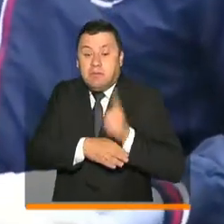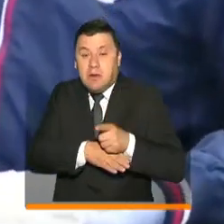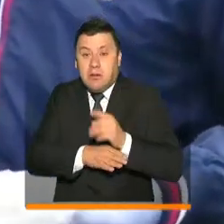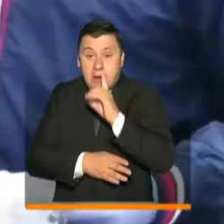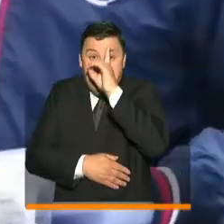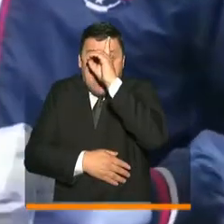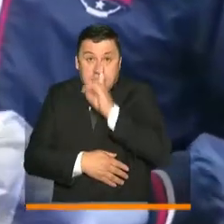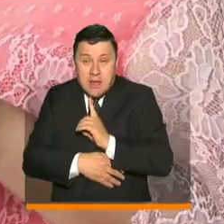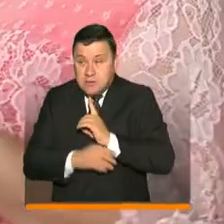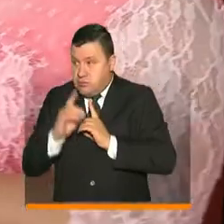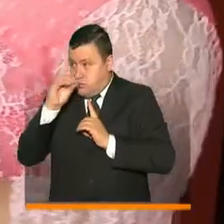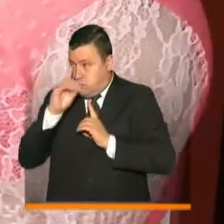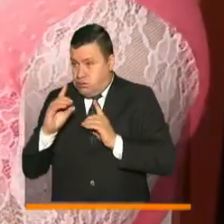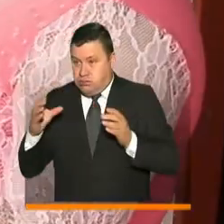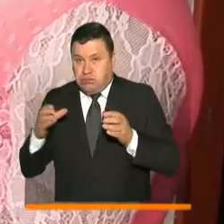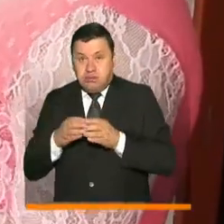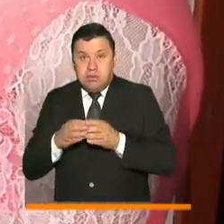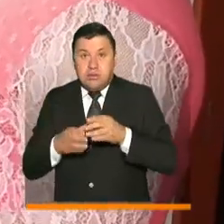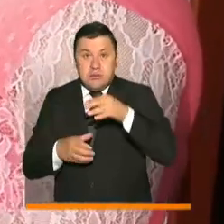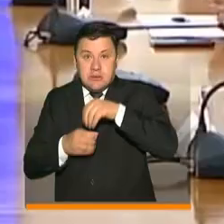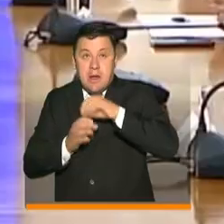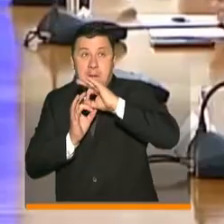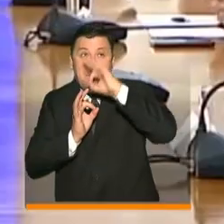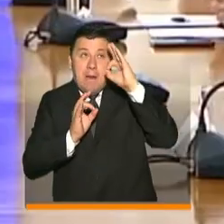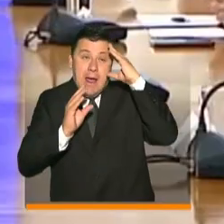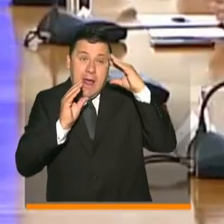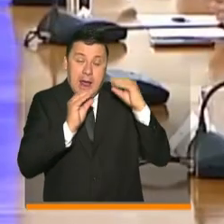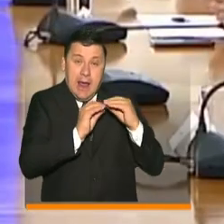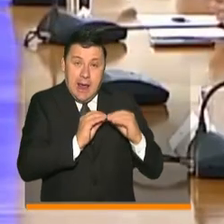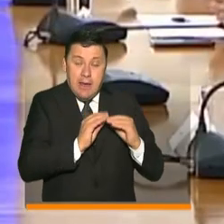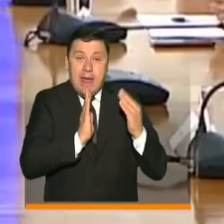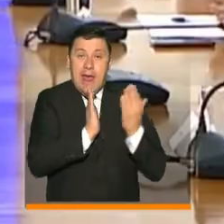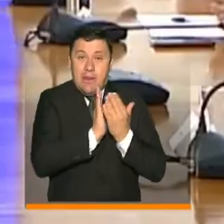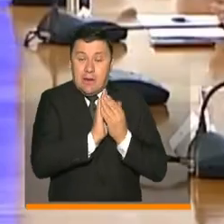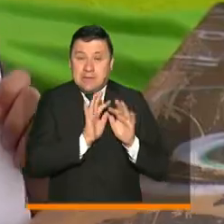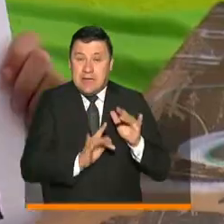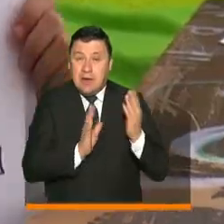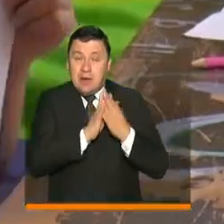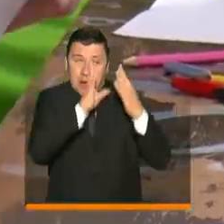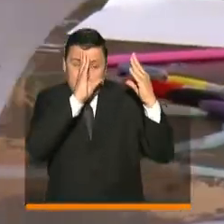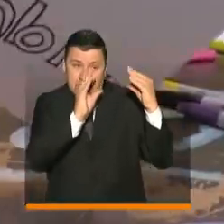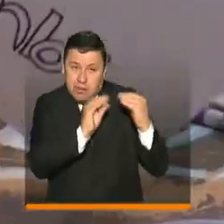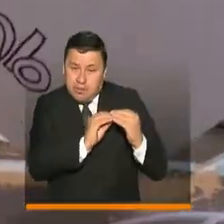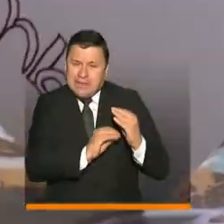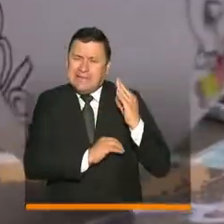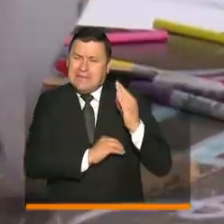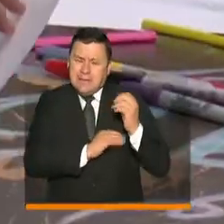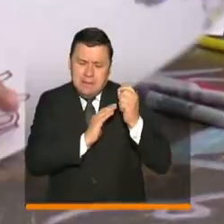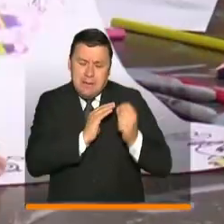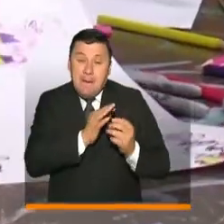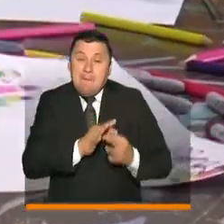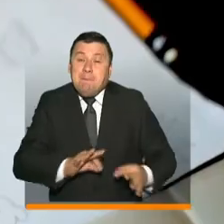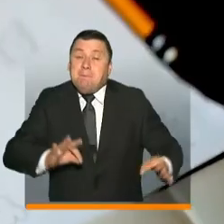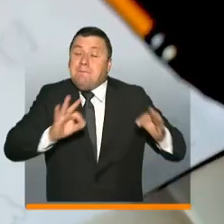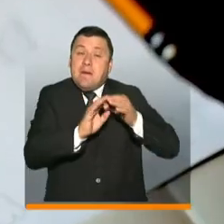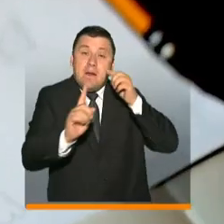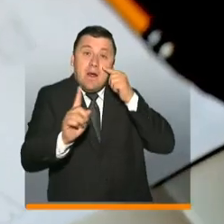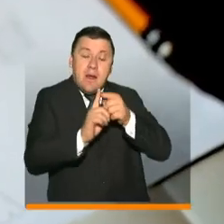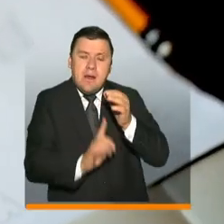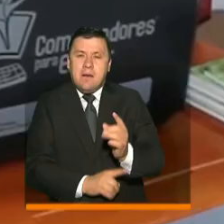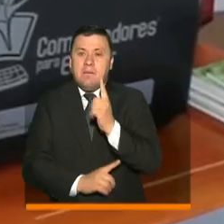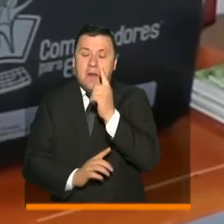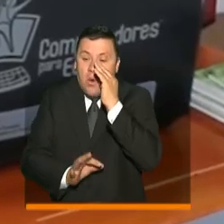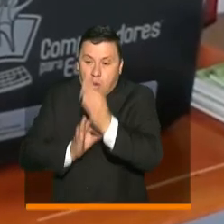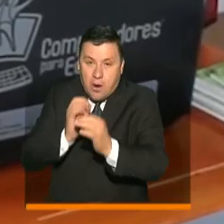que se tomará en coordinación entre las autoridades regionales y las carteras de educación y de salud, siempre teniendo como premisa el cuidado de los